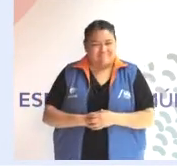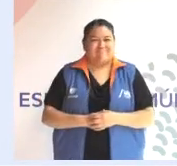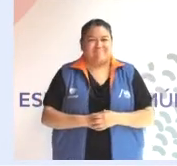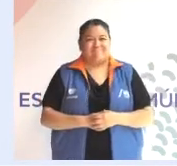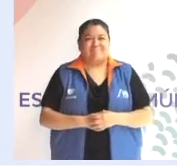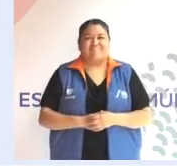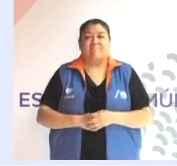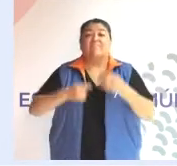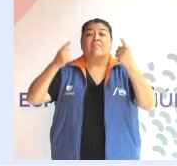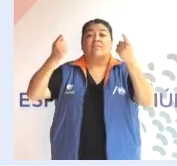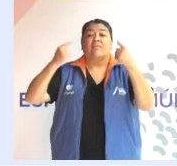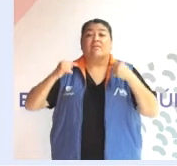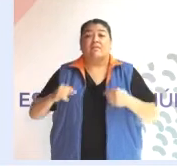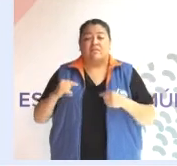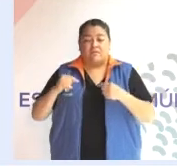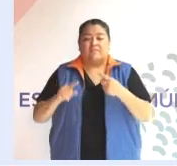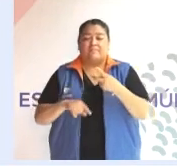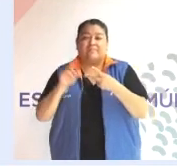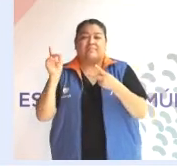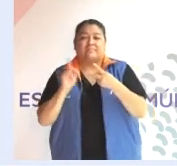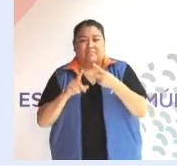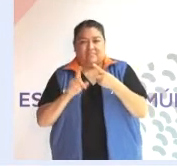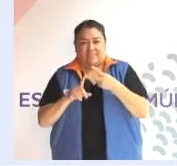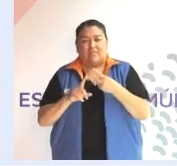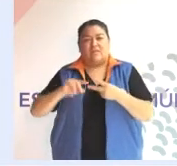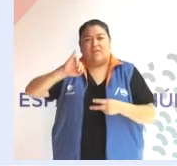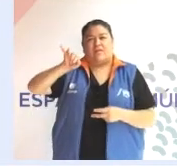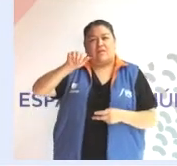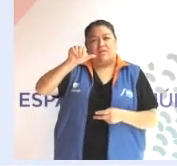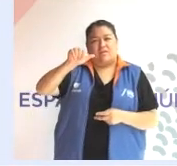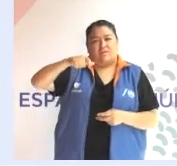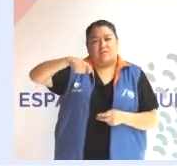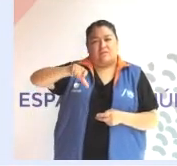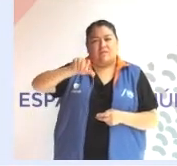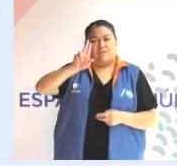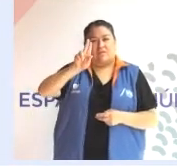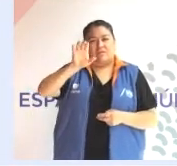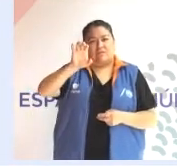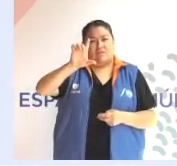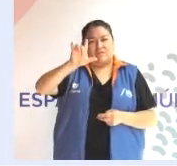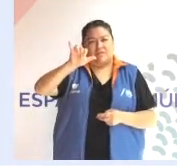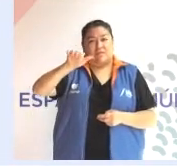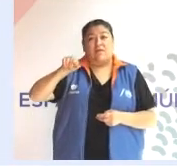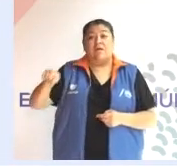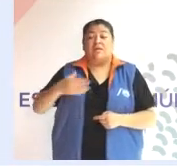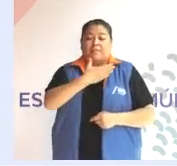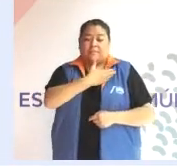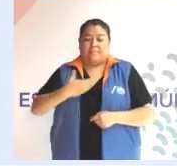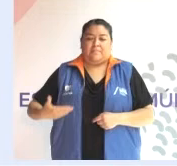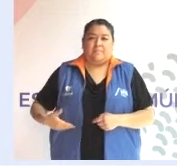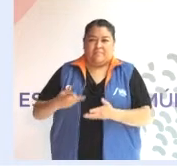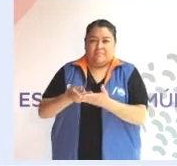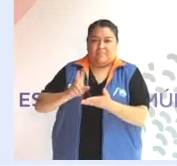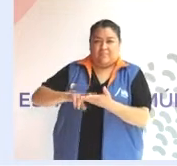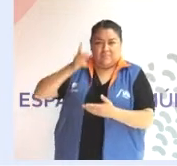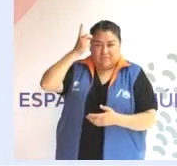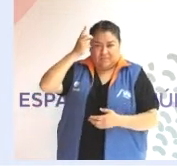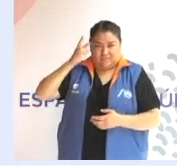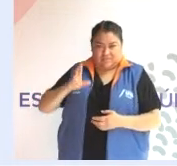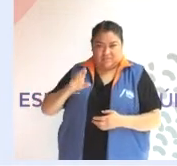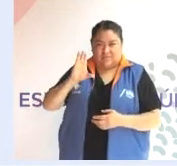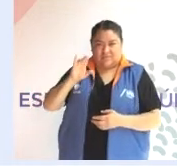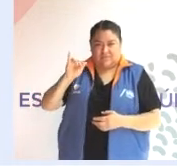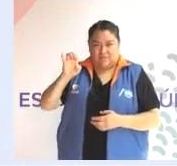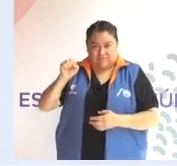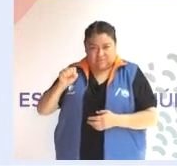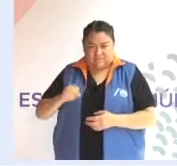Andrea. Igualmente nos acompaña Jacqueline Botcher García Colín, presidenta y directora del CIESC. Bienvenida,